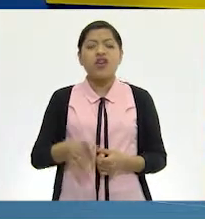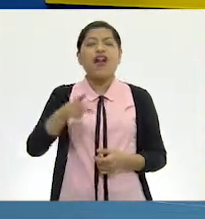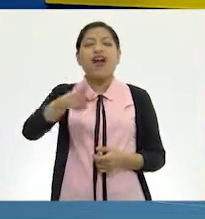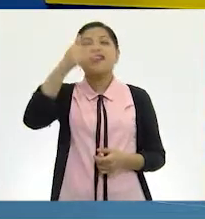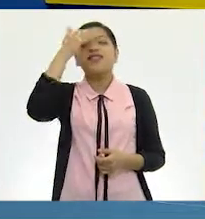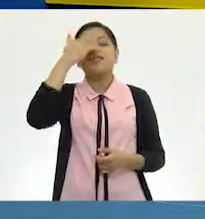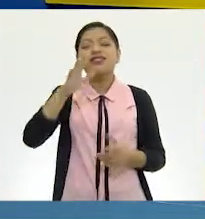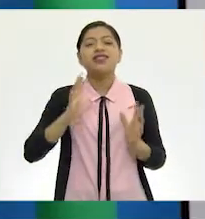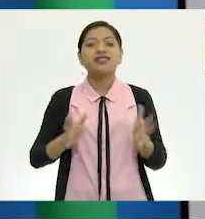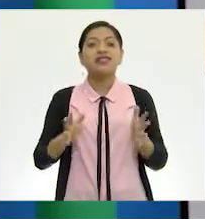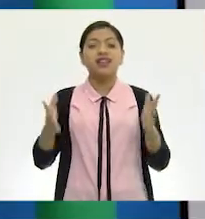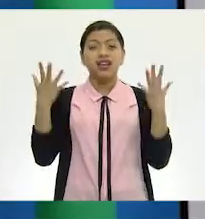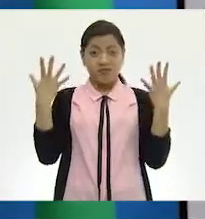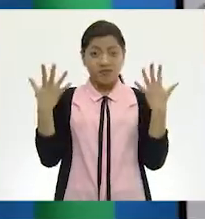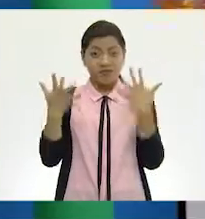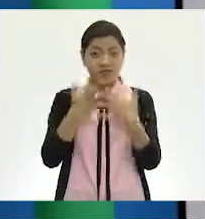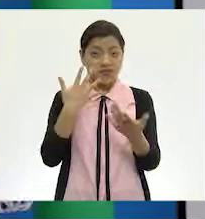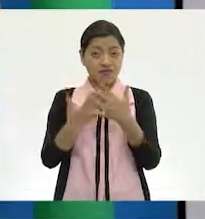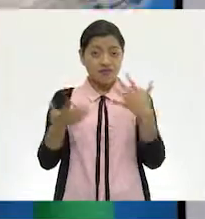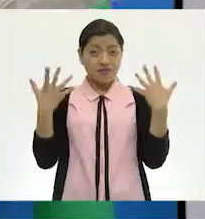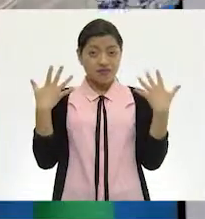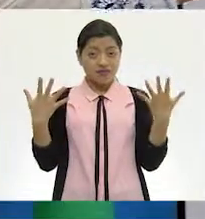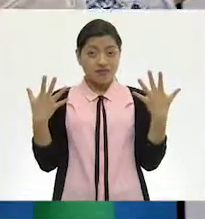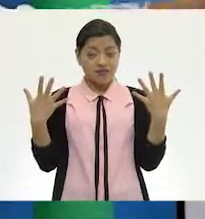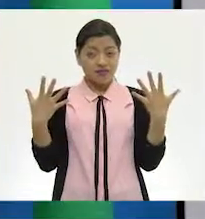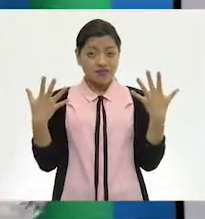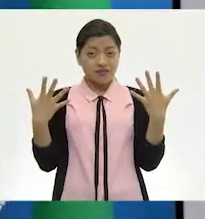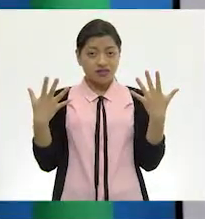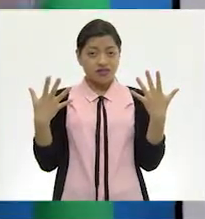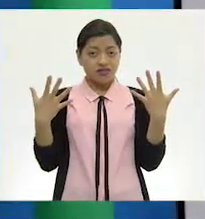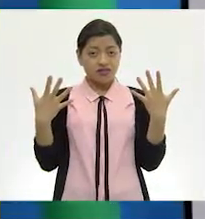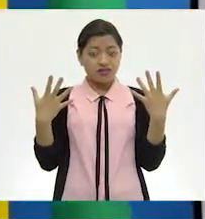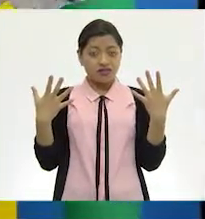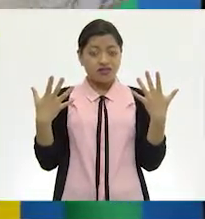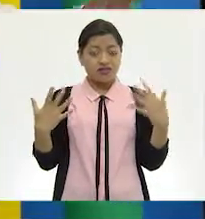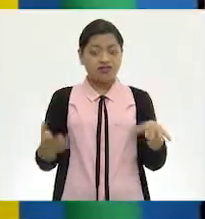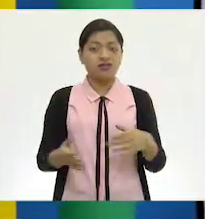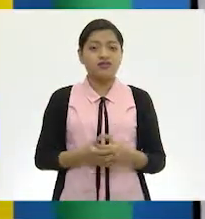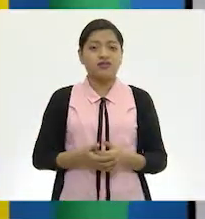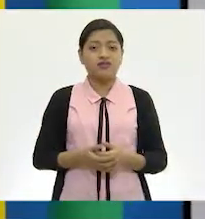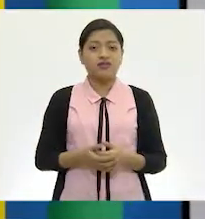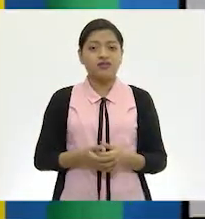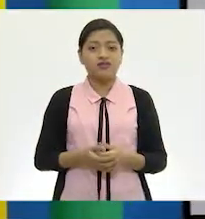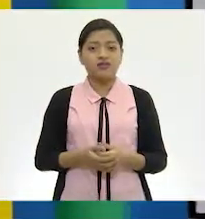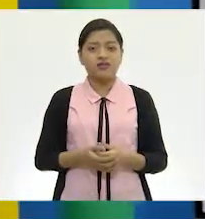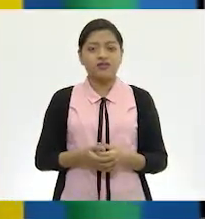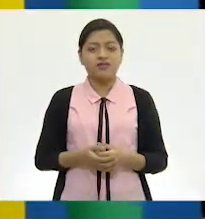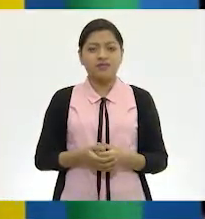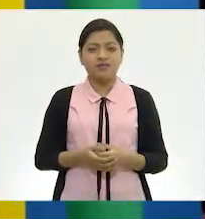Está con las manos, Es el así como el grandilocuente.